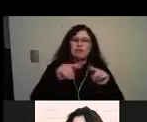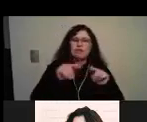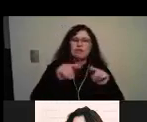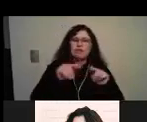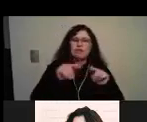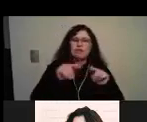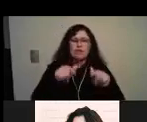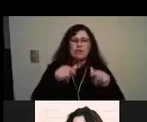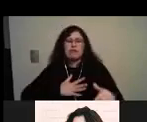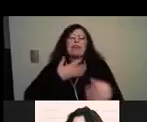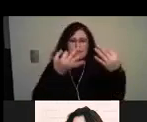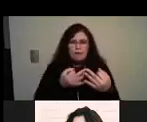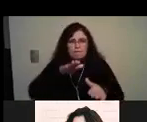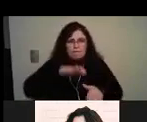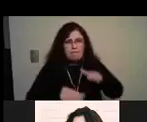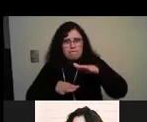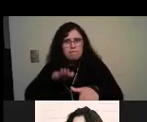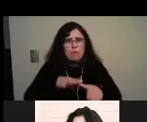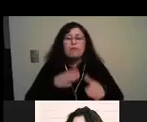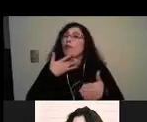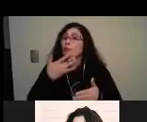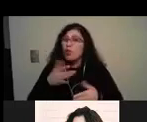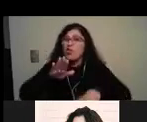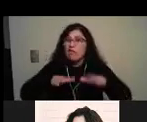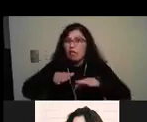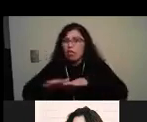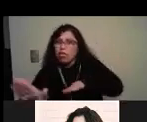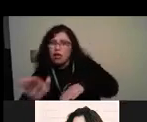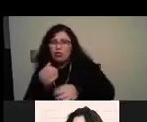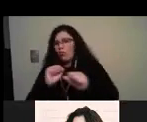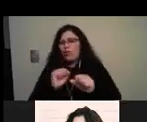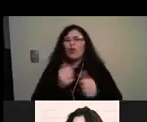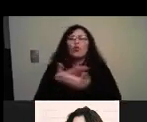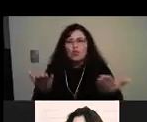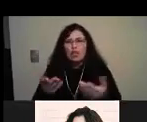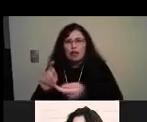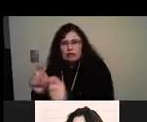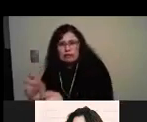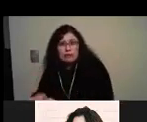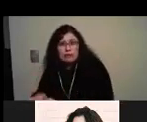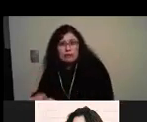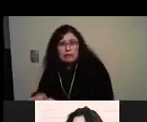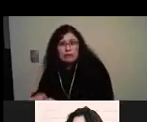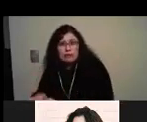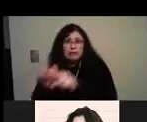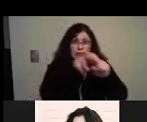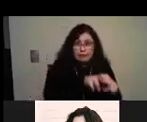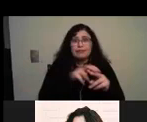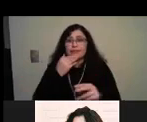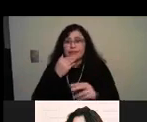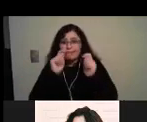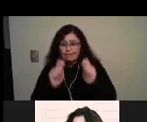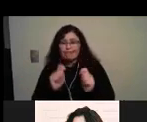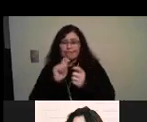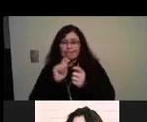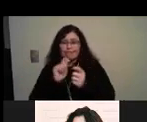a usted, porque probablemente le va a tocar hacer transferencias de acuerdo del lugar donde esté, ¿ya?